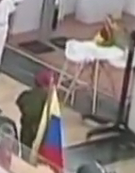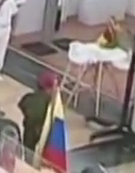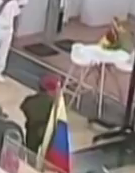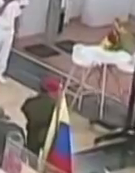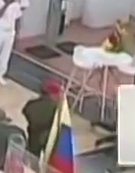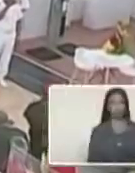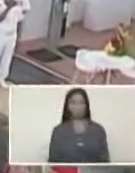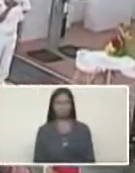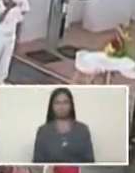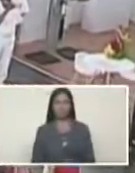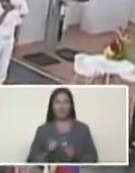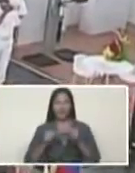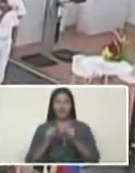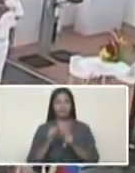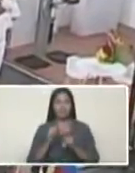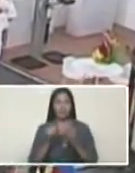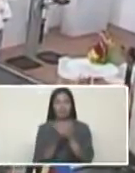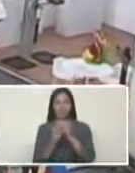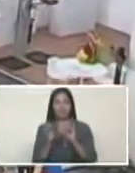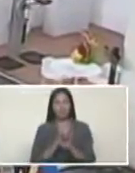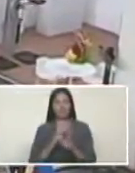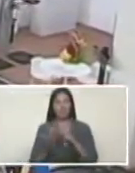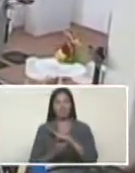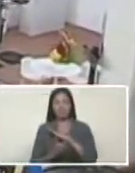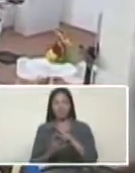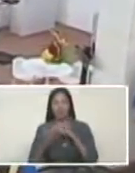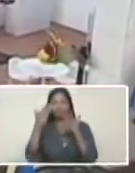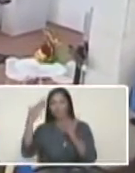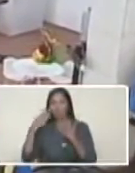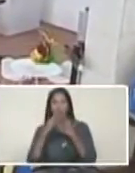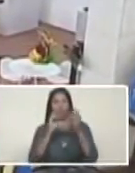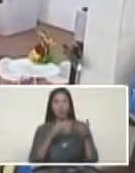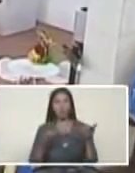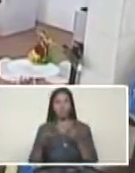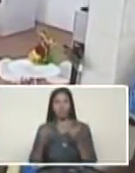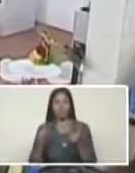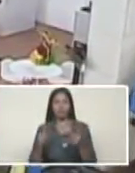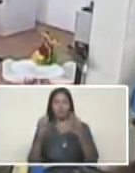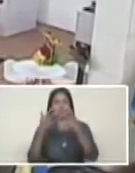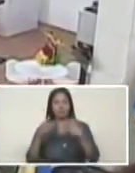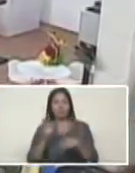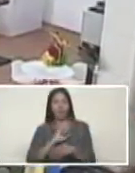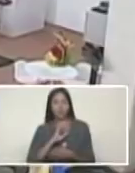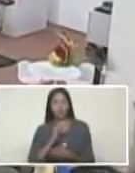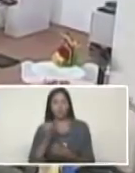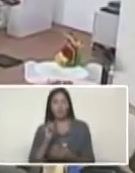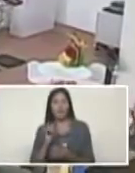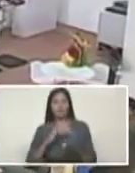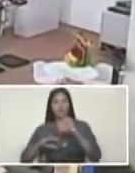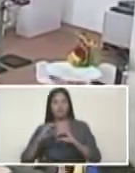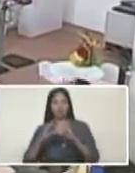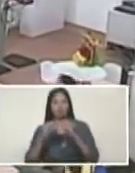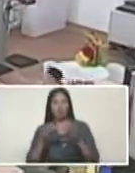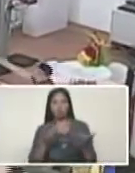hacia la independencia tecnológica. Mi saludo a todos los invitados, empresarios, empresarias,